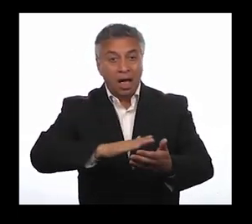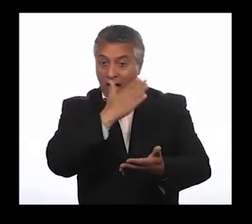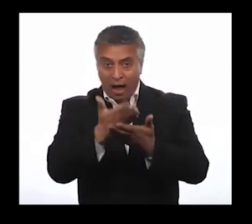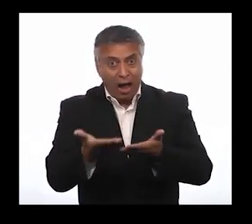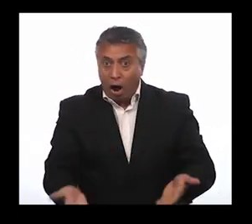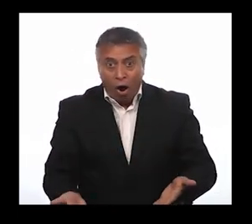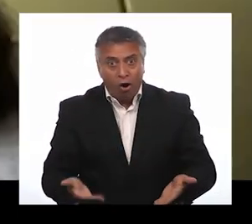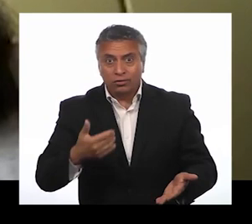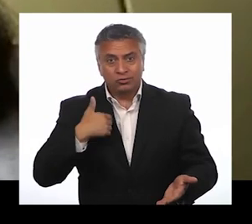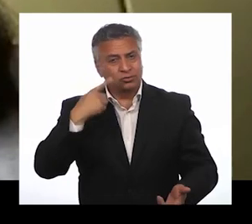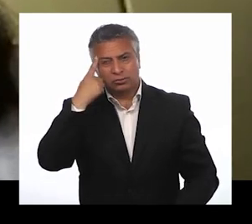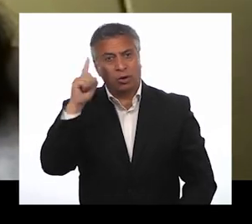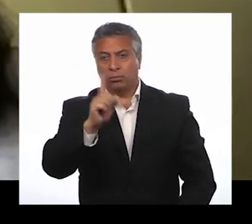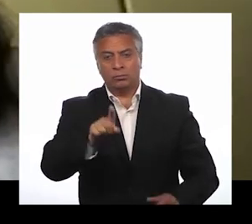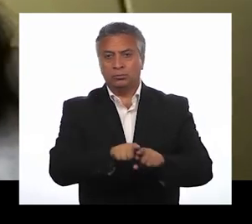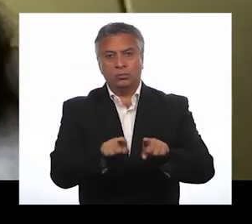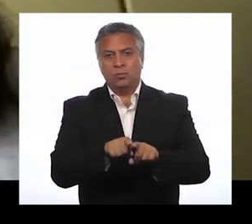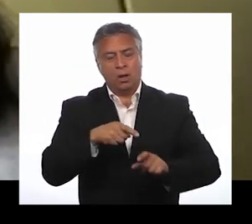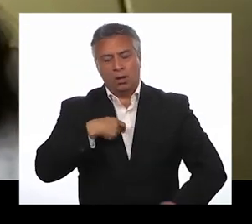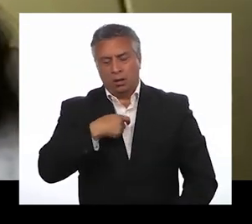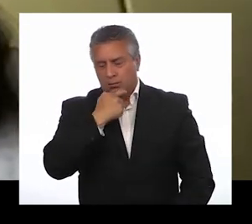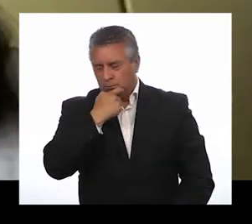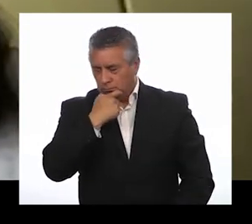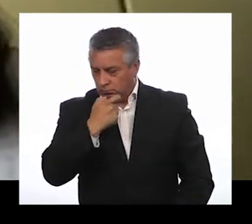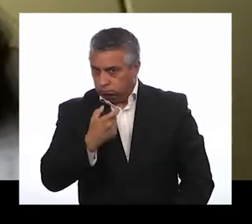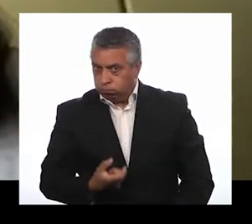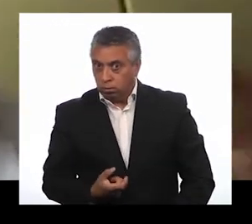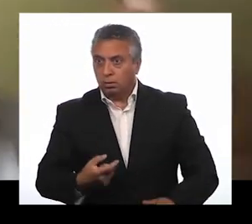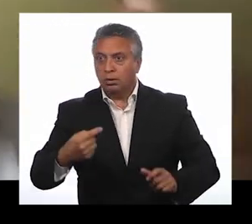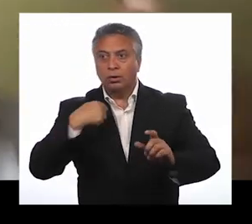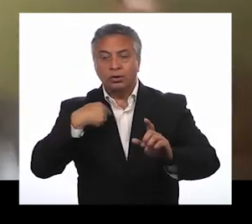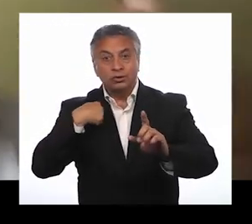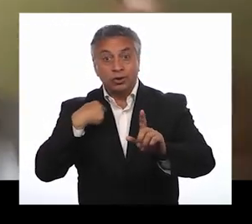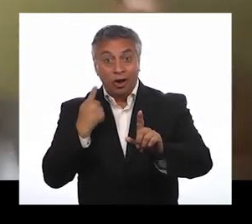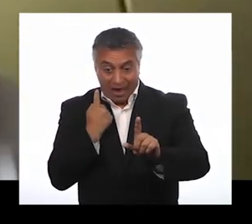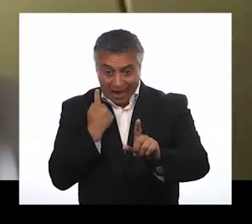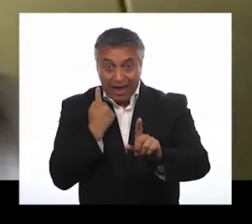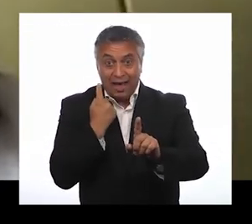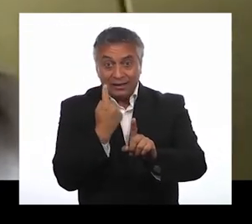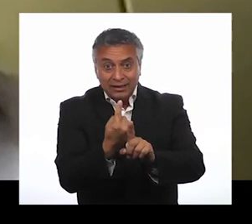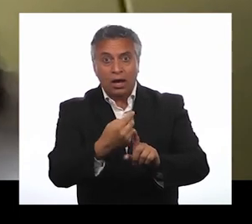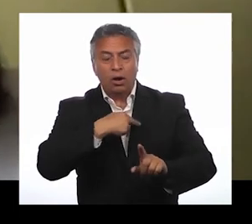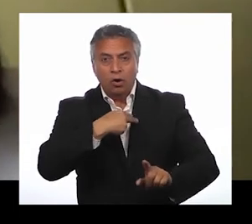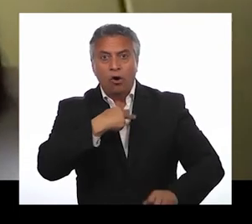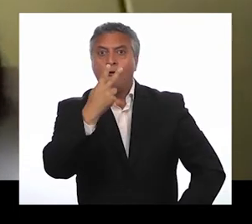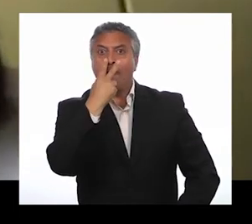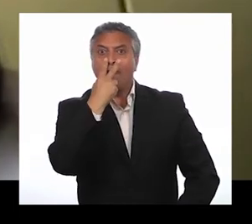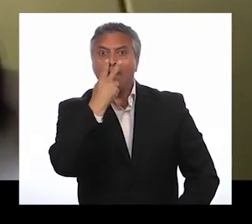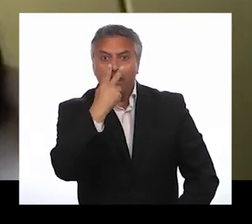Hasta el día de hoy no me lo creo, porque fue como impresionante de que yo me acerqué y él y lo